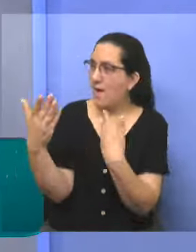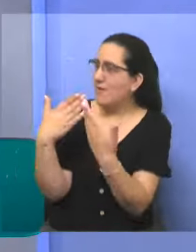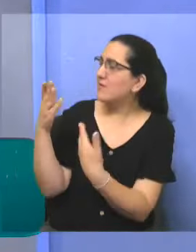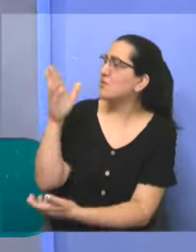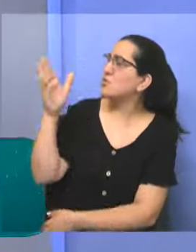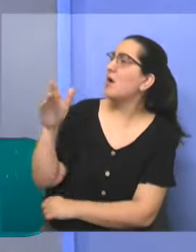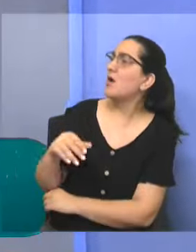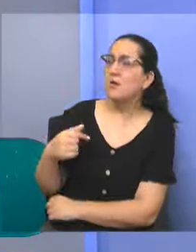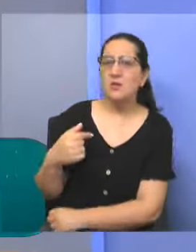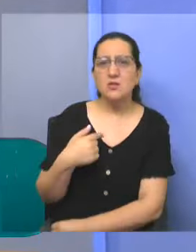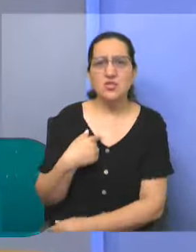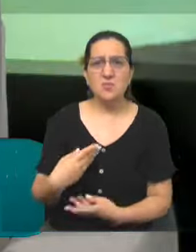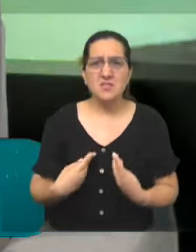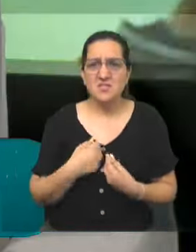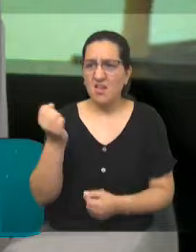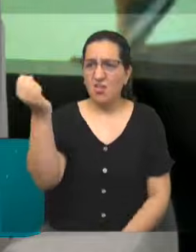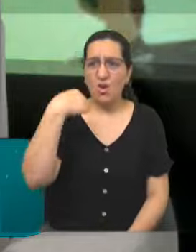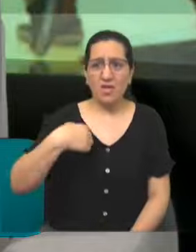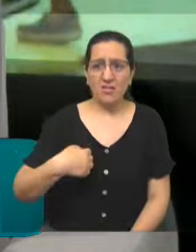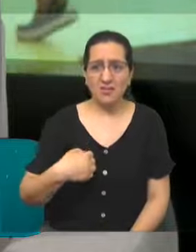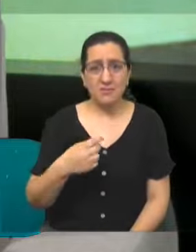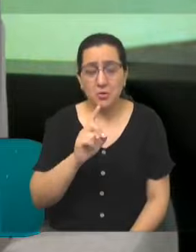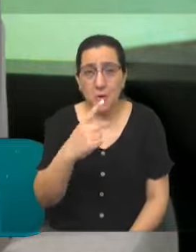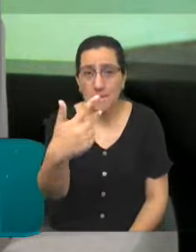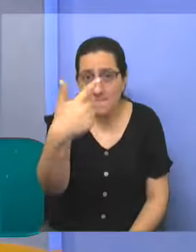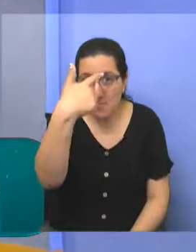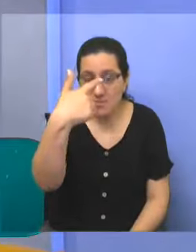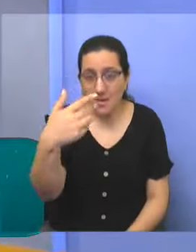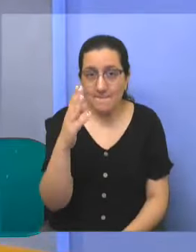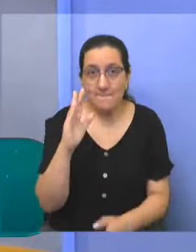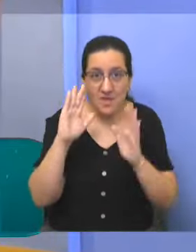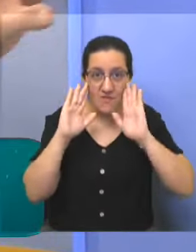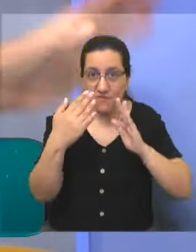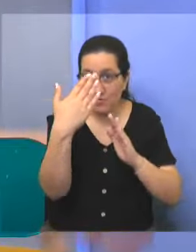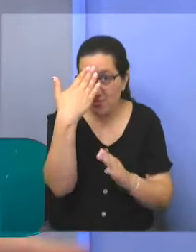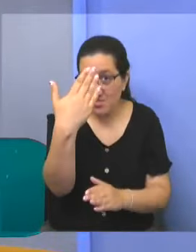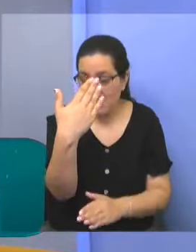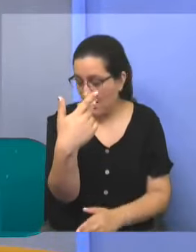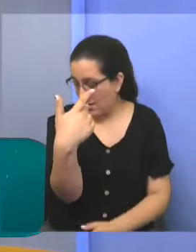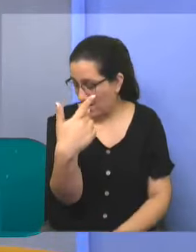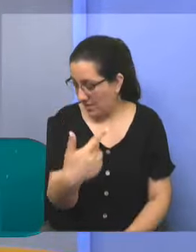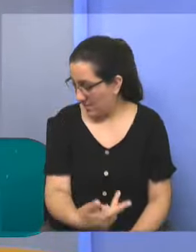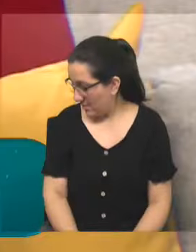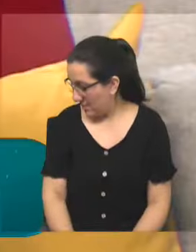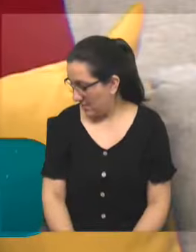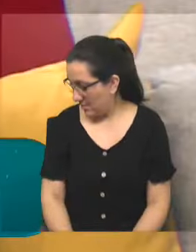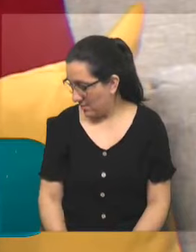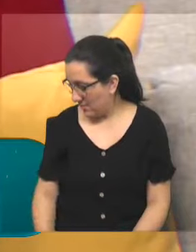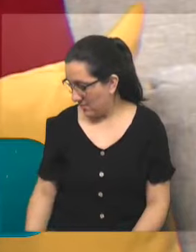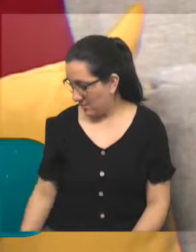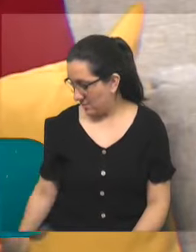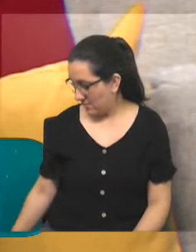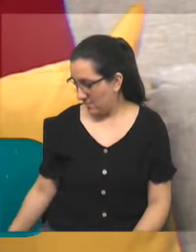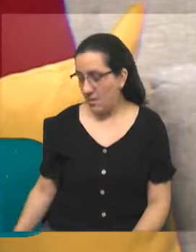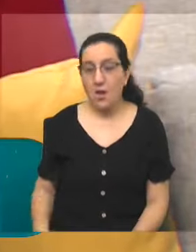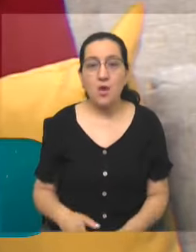porque... Yo me sentía tan ignorado. Claro, mírame a mí. Claro. Mírame a mí. Pero eso debe estar todo coachado y claro. todo pensado sí. de que te da una imagen de no sé qué puta. En